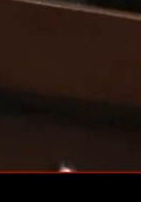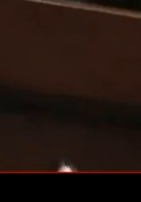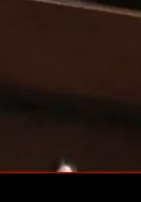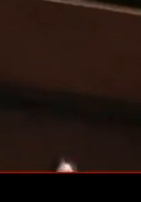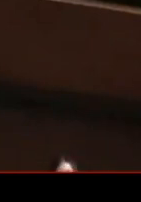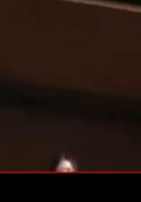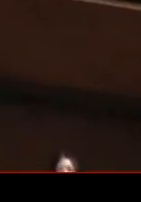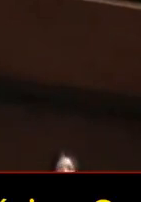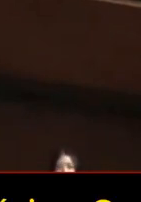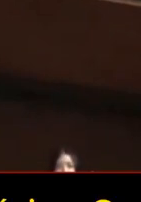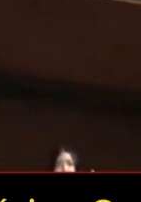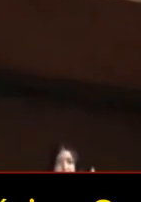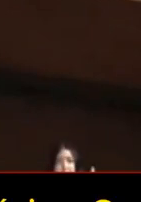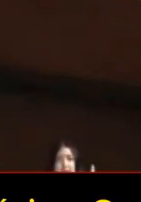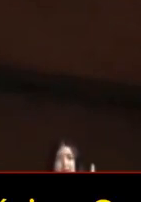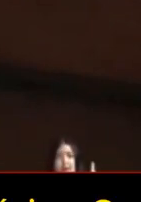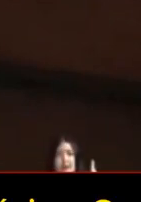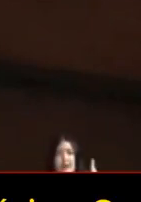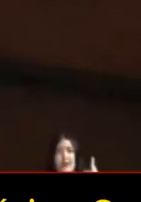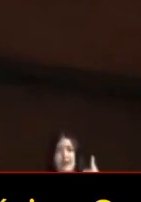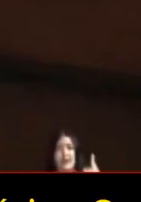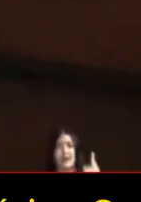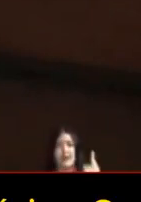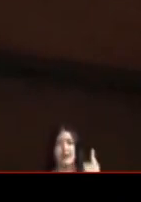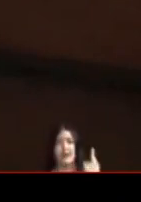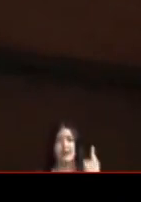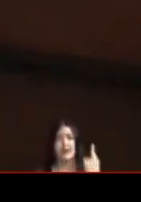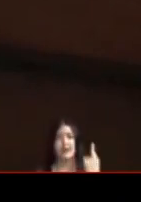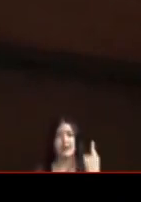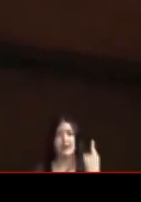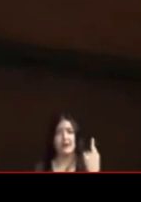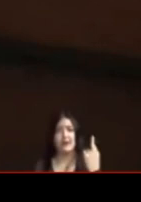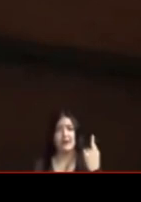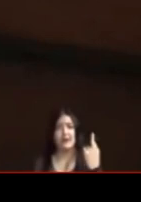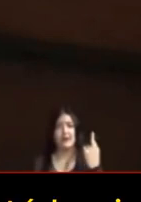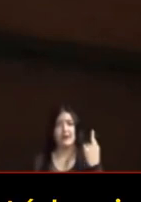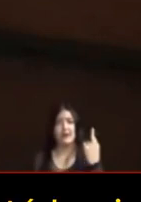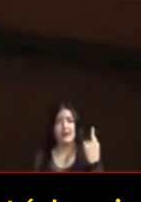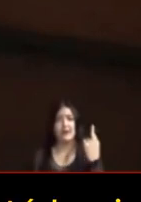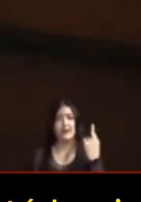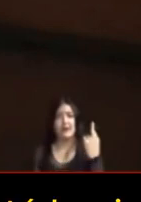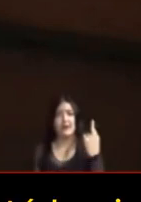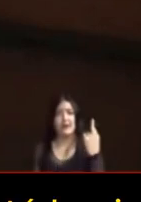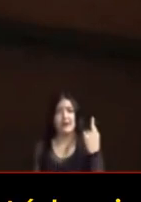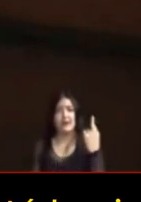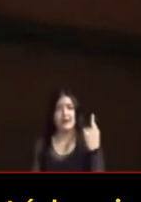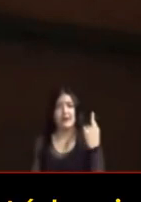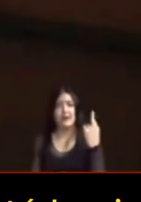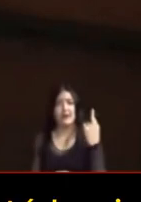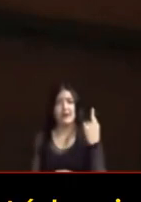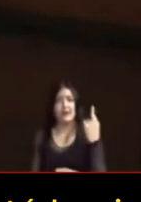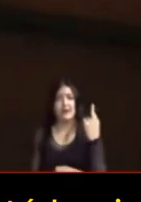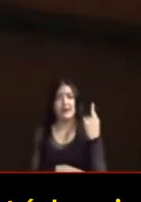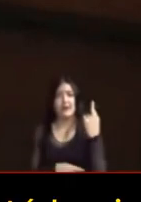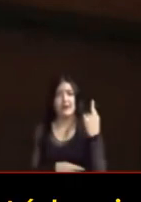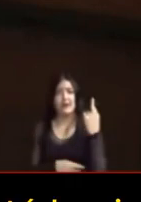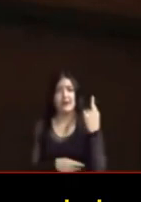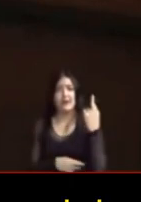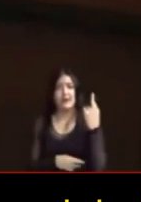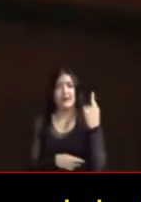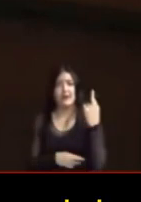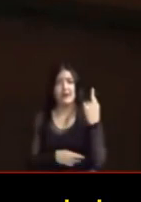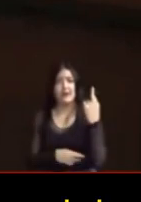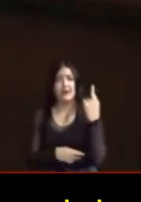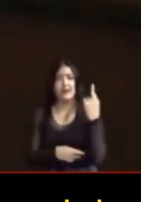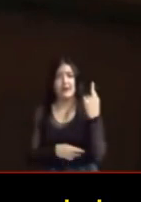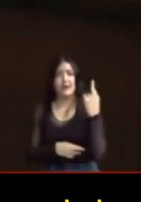Unidos, Comunidad Europea, la gran mayoría de los países de América Central y América del Sur. Es decir, lo que hoy Gustavo Petro está haciendo